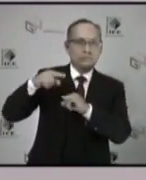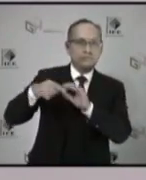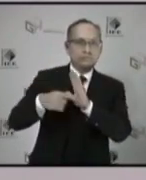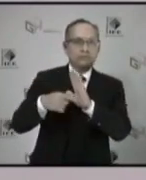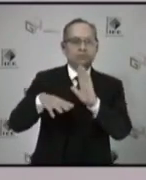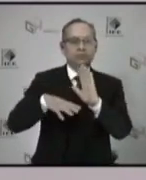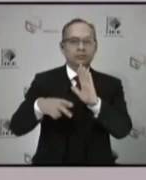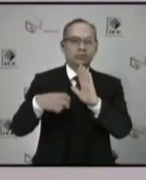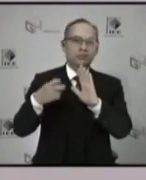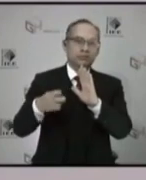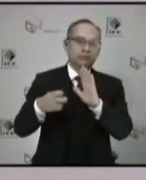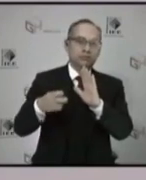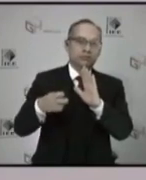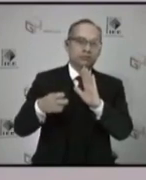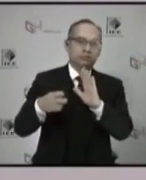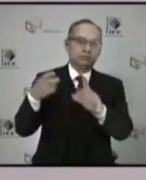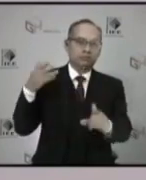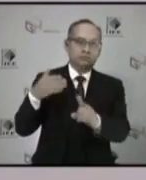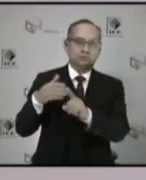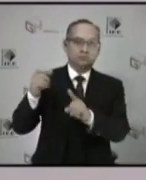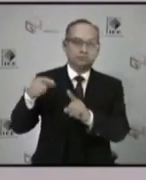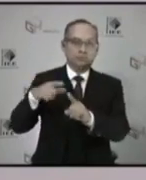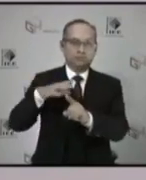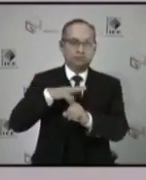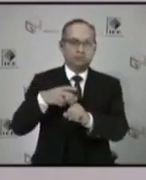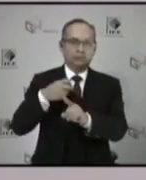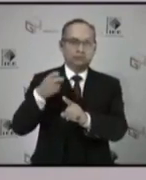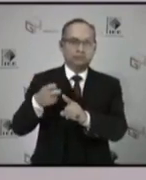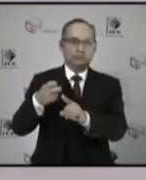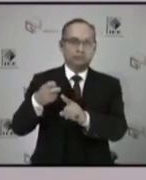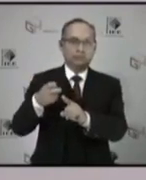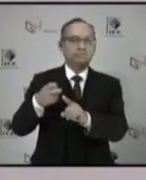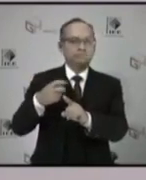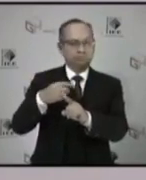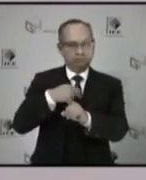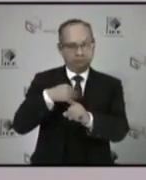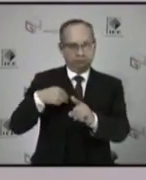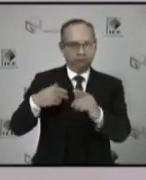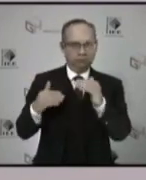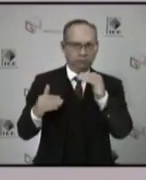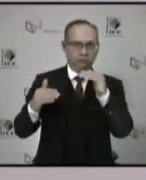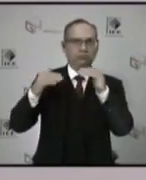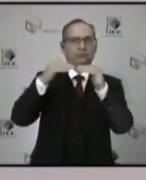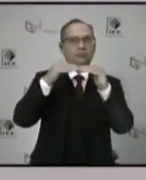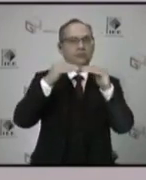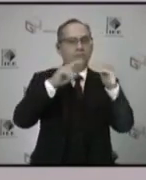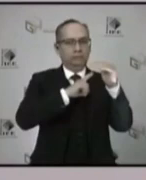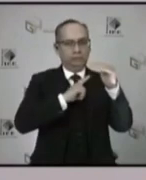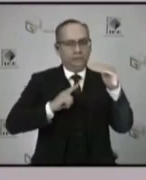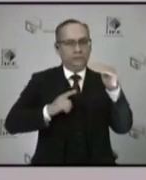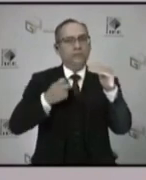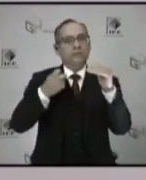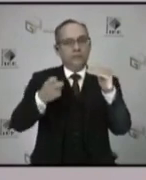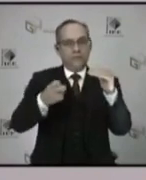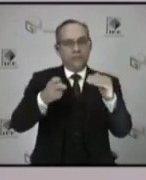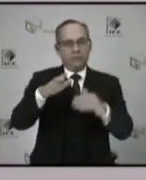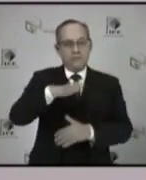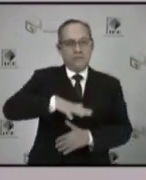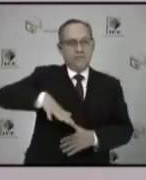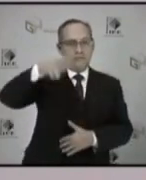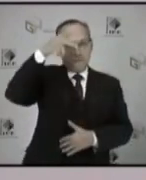cualquier dependencia, estemos a la altura. Hidalgo requiere un gobierno distinto, un